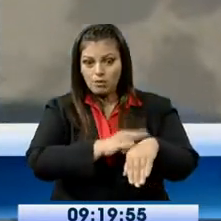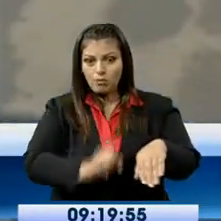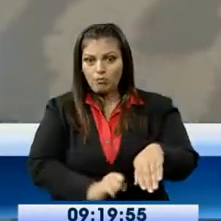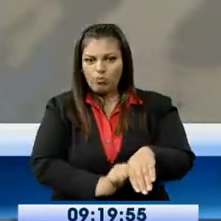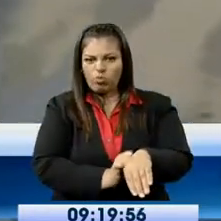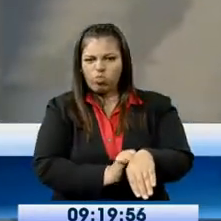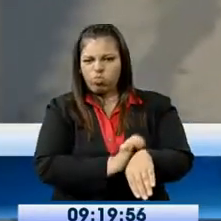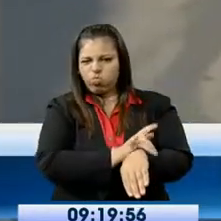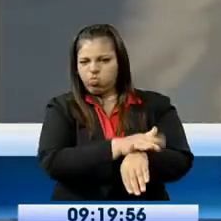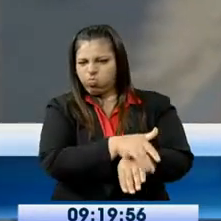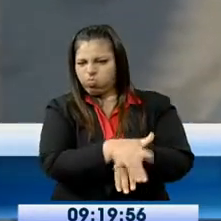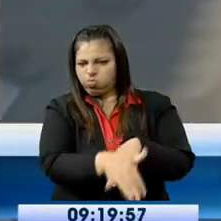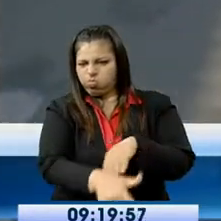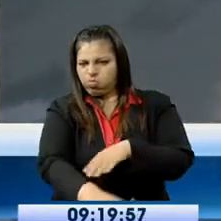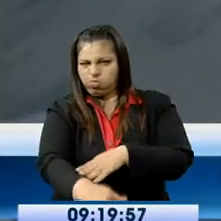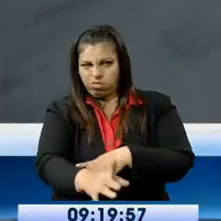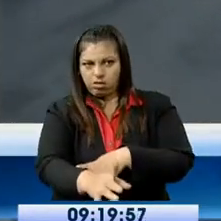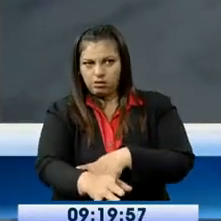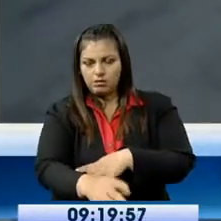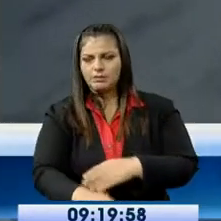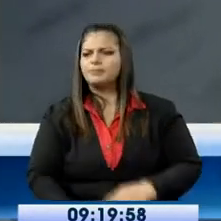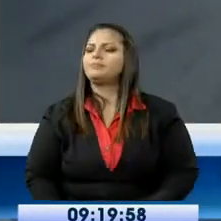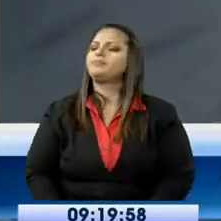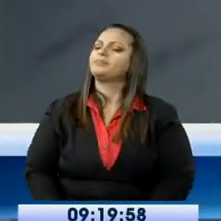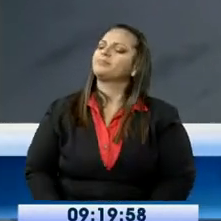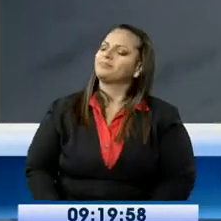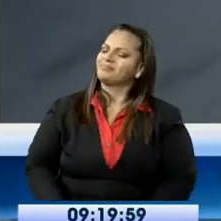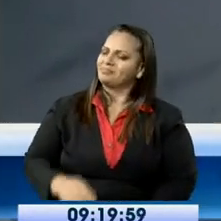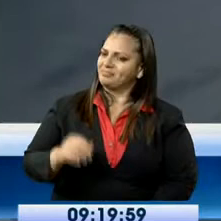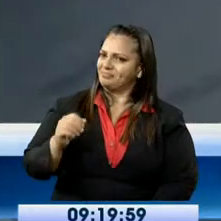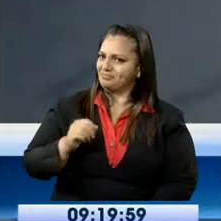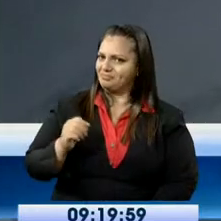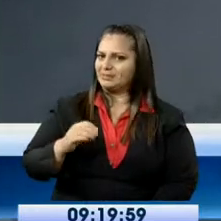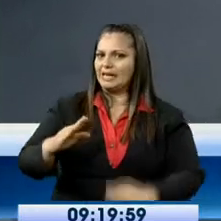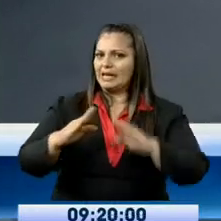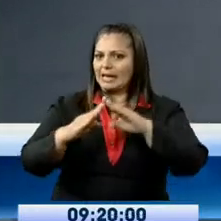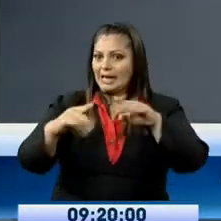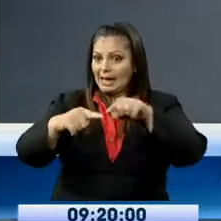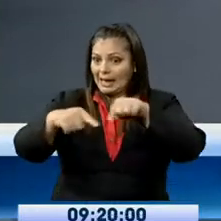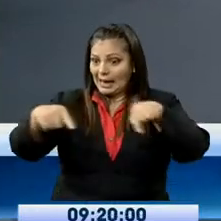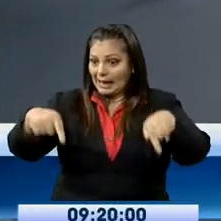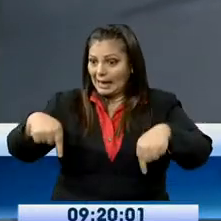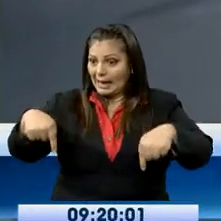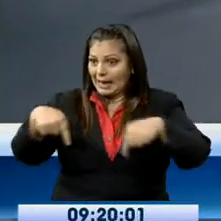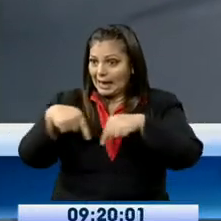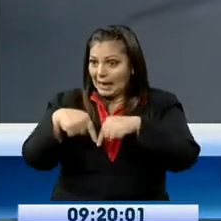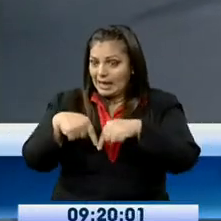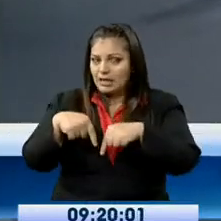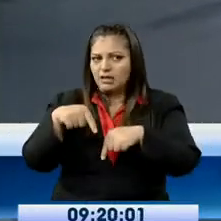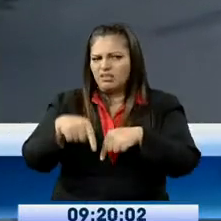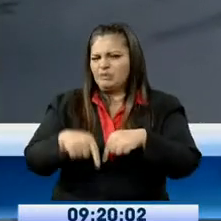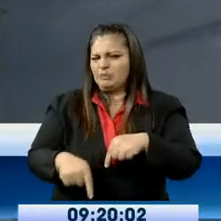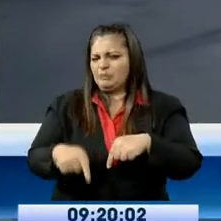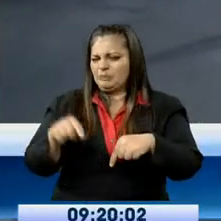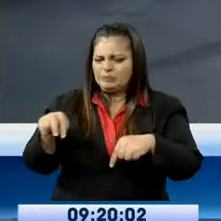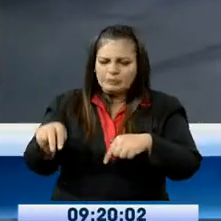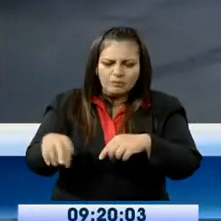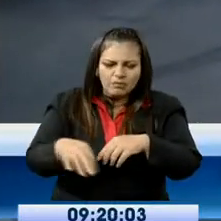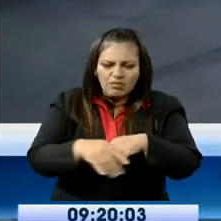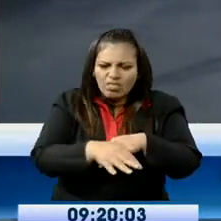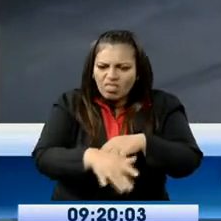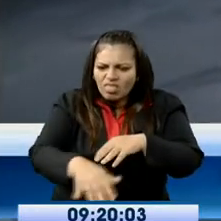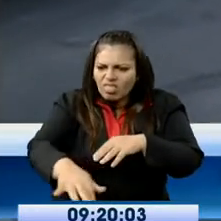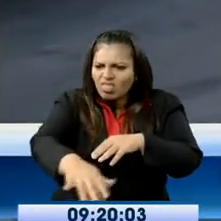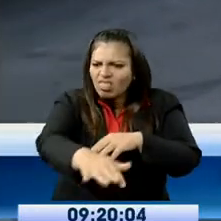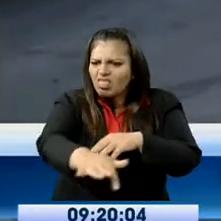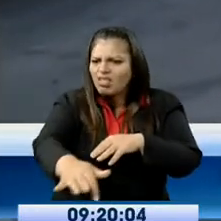es ginera, tiene ese problema. En el patio las aguas se están saliendo por las cajas que son de adentro internas y por las